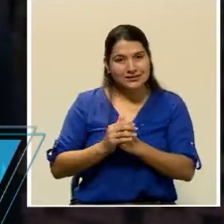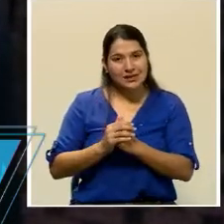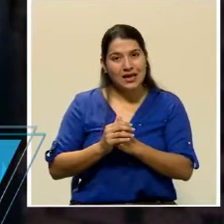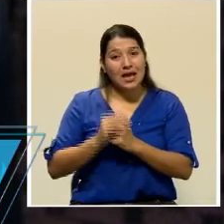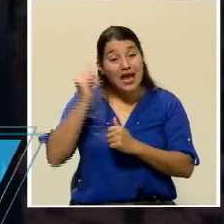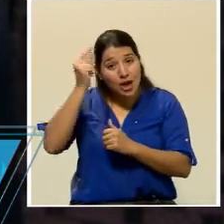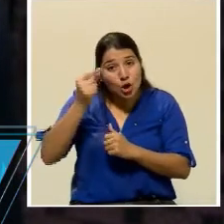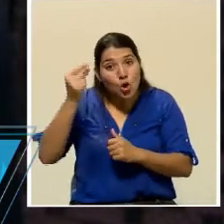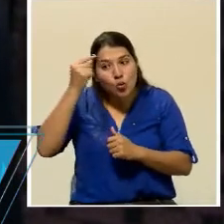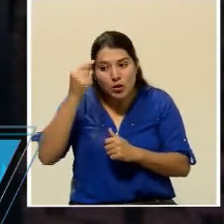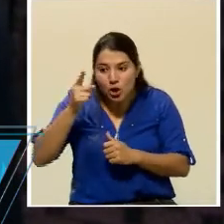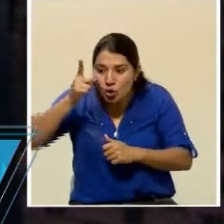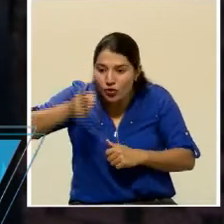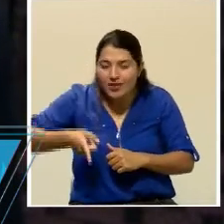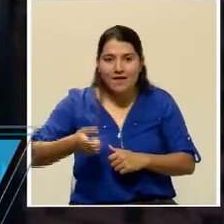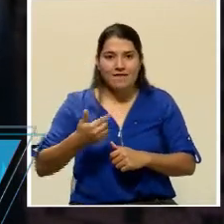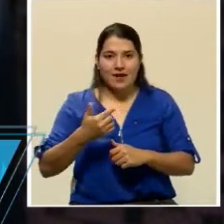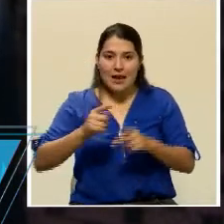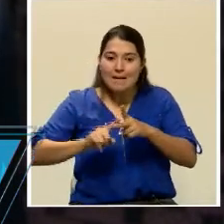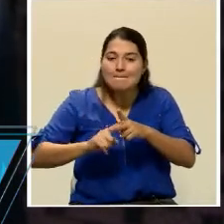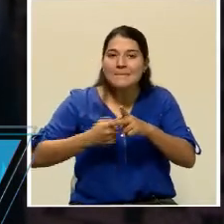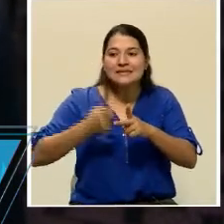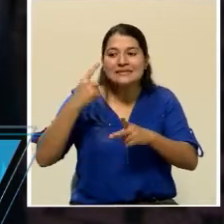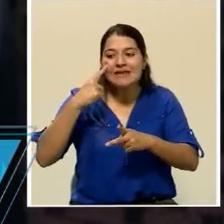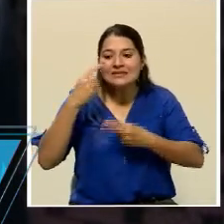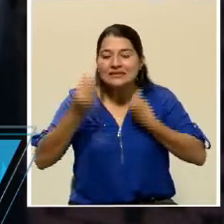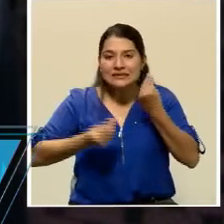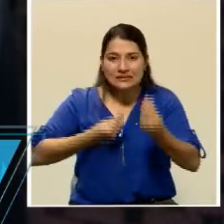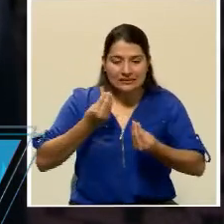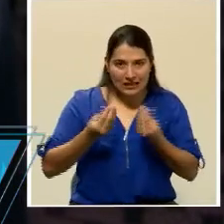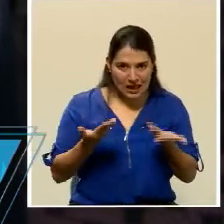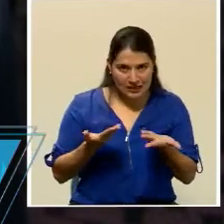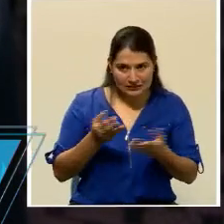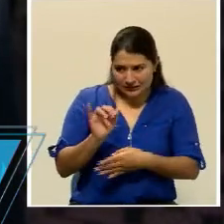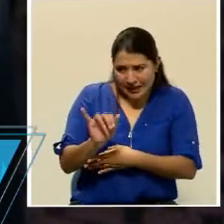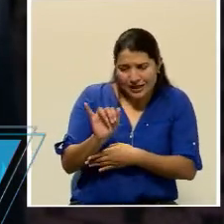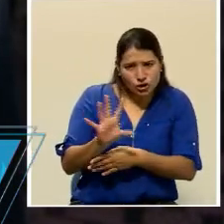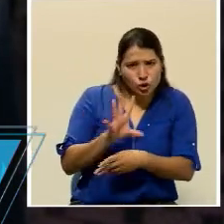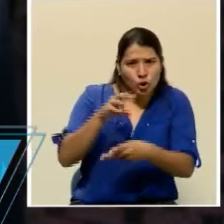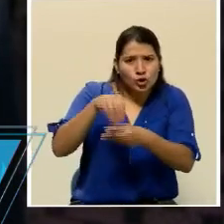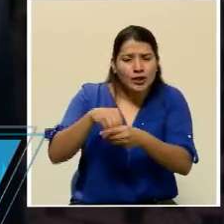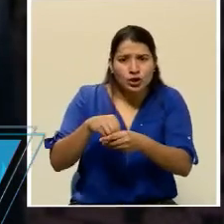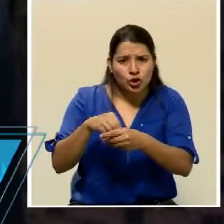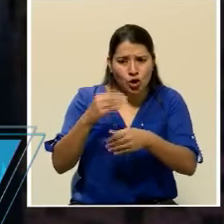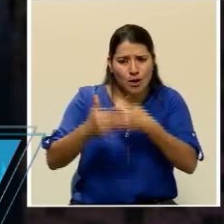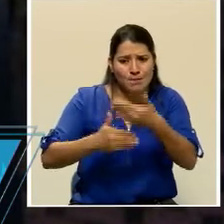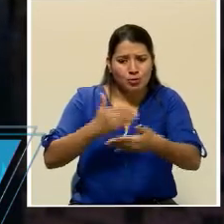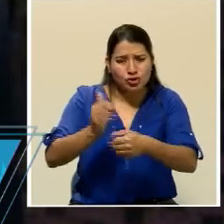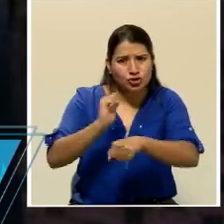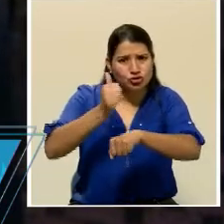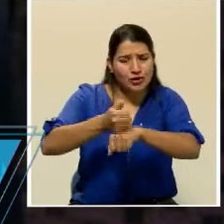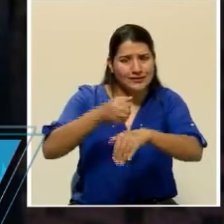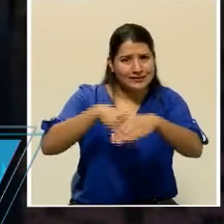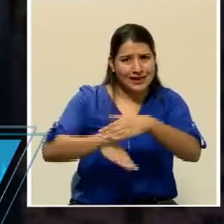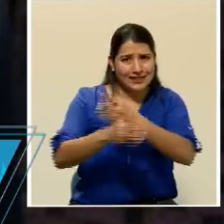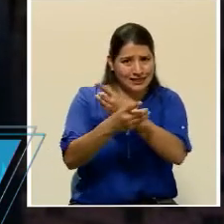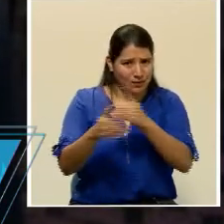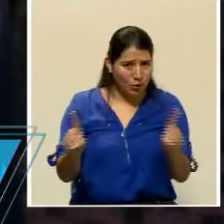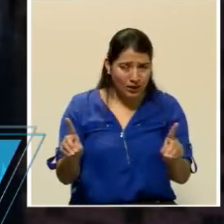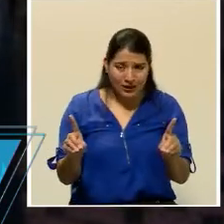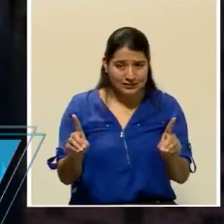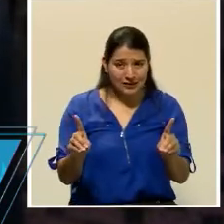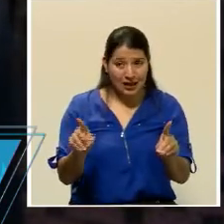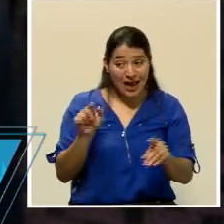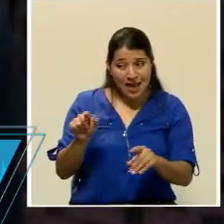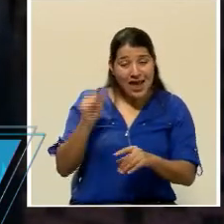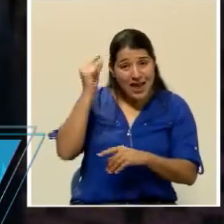la iniciativa, es parte de la dinámica de la democracia, en este caso del Estado costarricense.